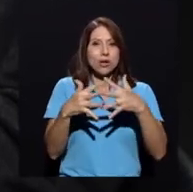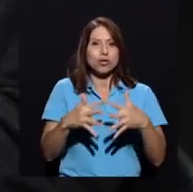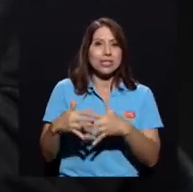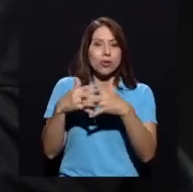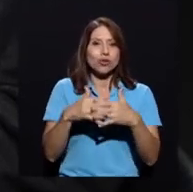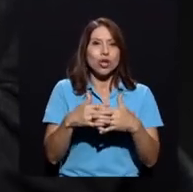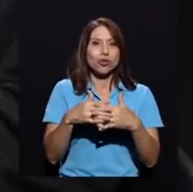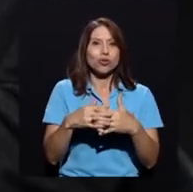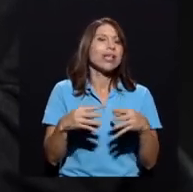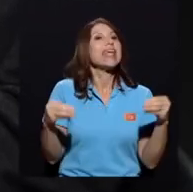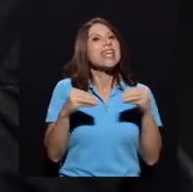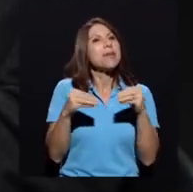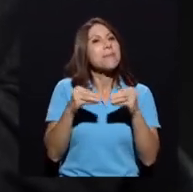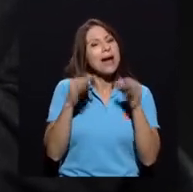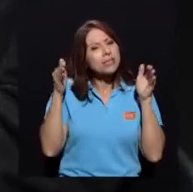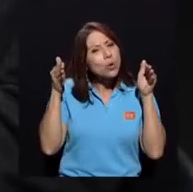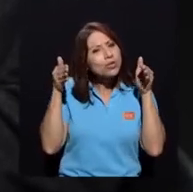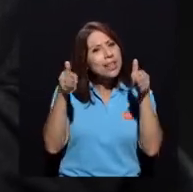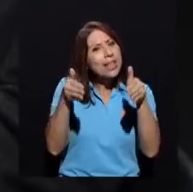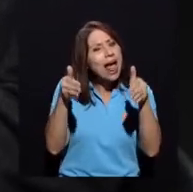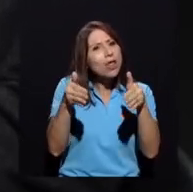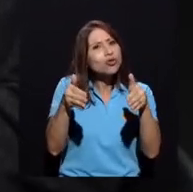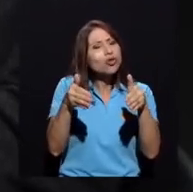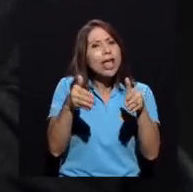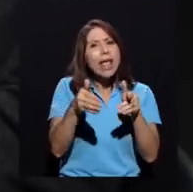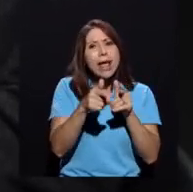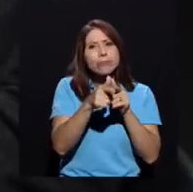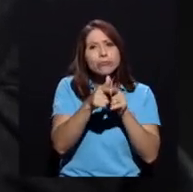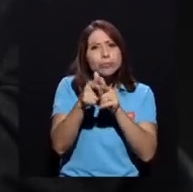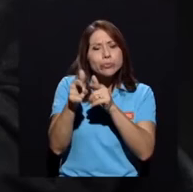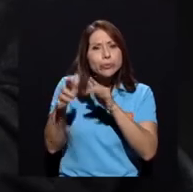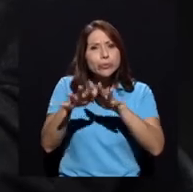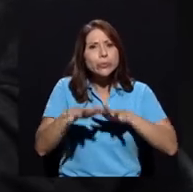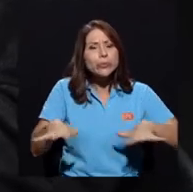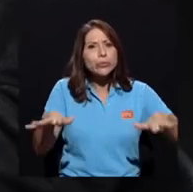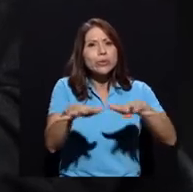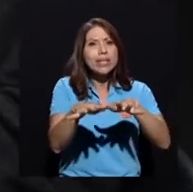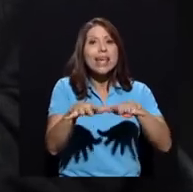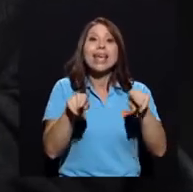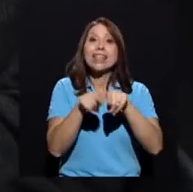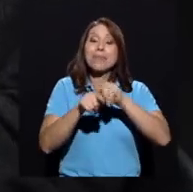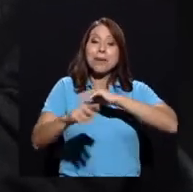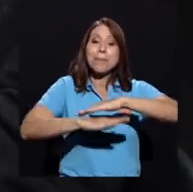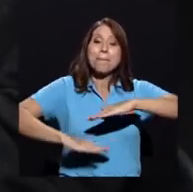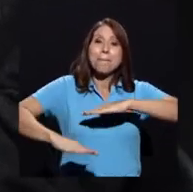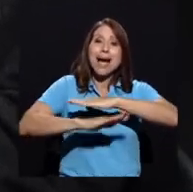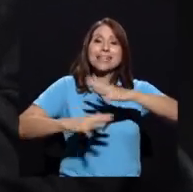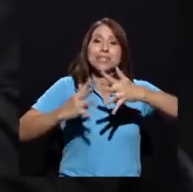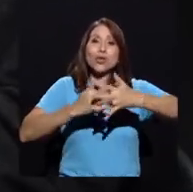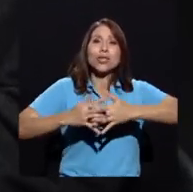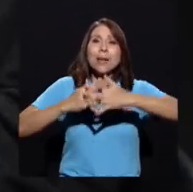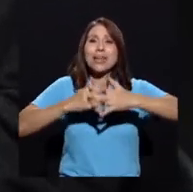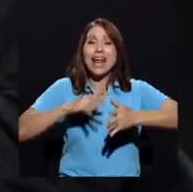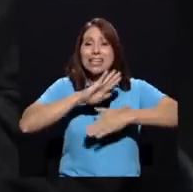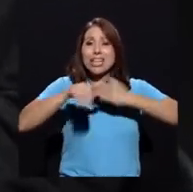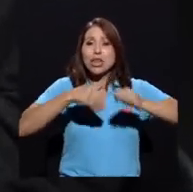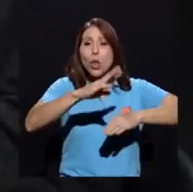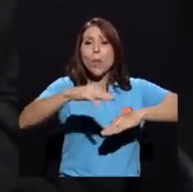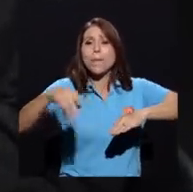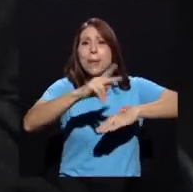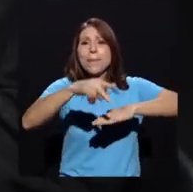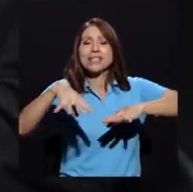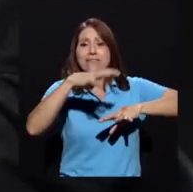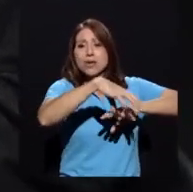y más concentrados en poder de fuego en la península, y las bases norteamericanas a lo largo de todo el Pacífico, que están